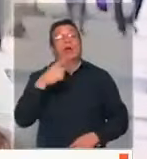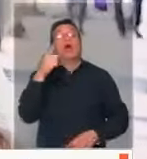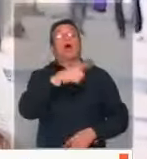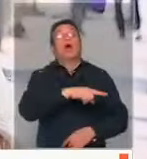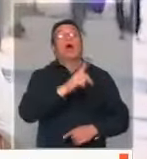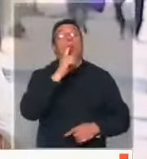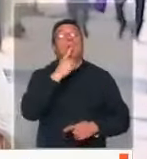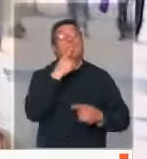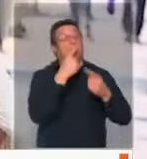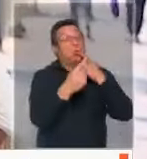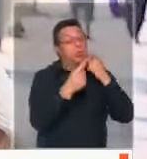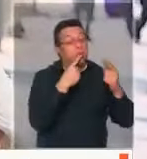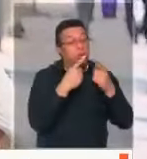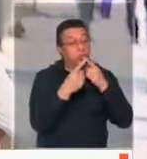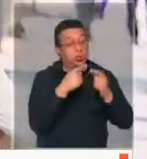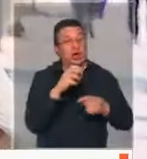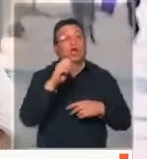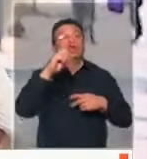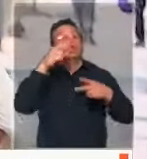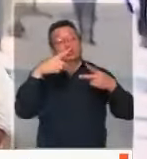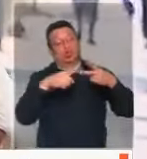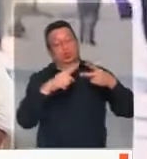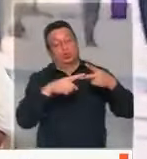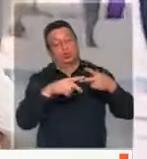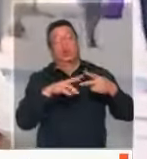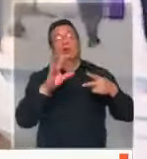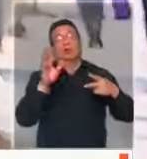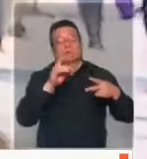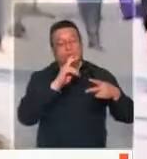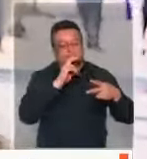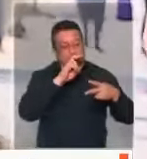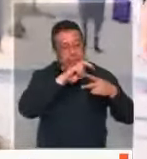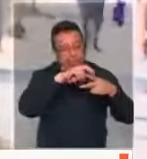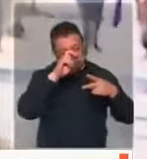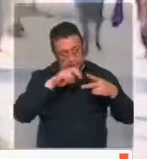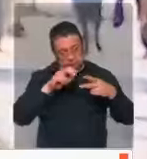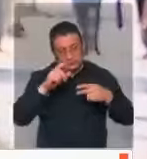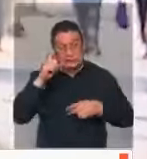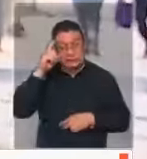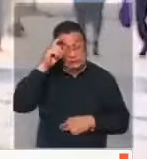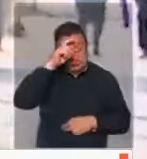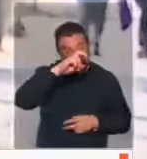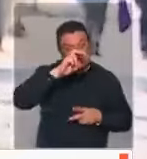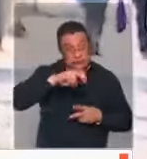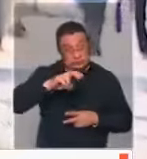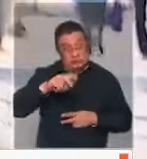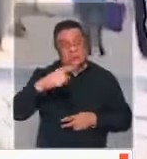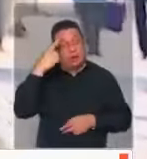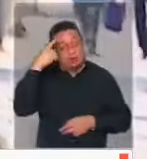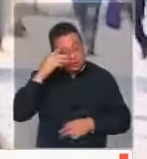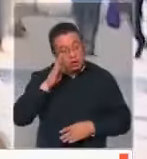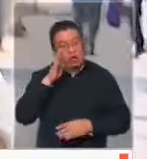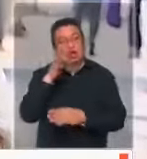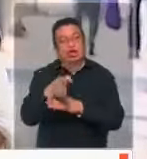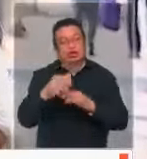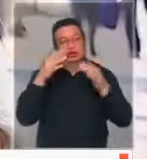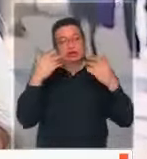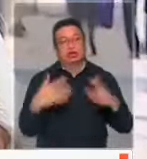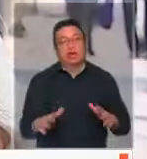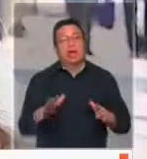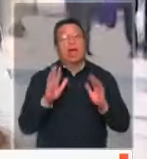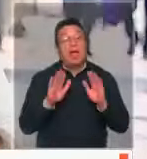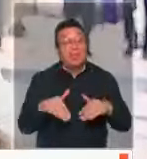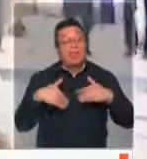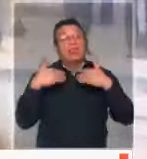una consulta al segundo. También me costó un poquito, pero llegué. Después tenía que